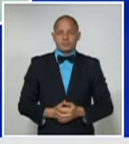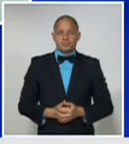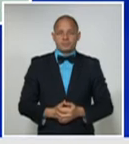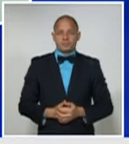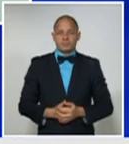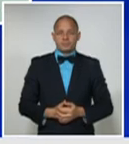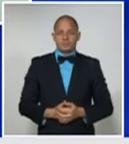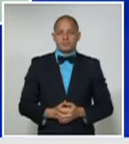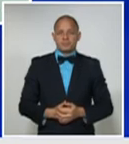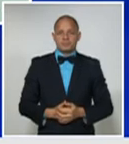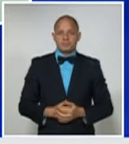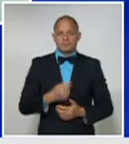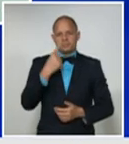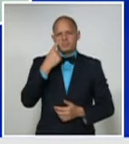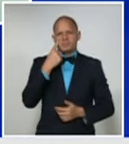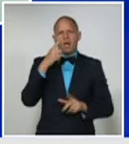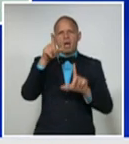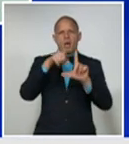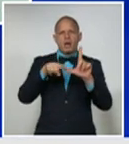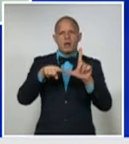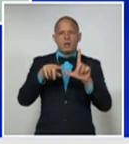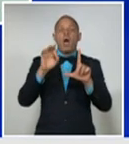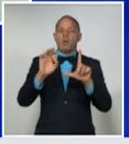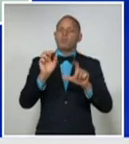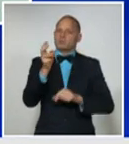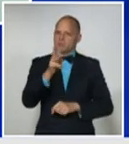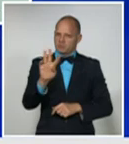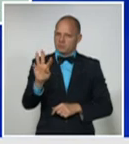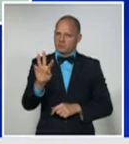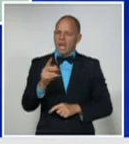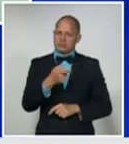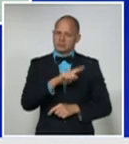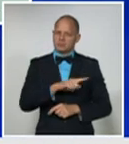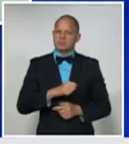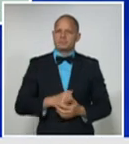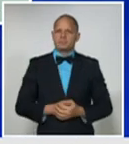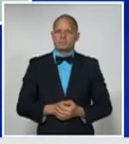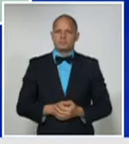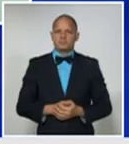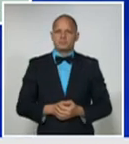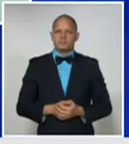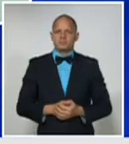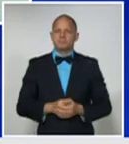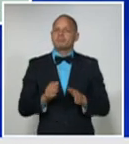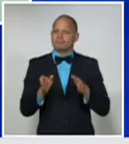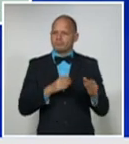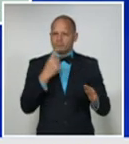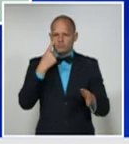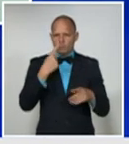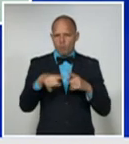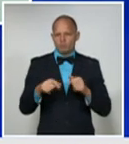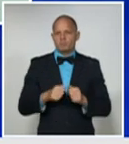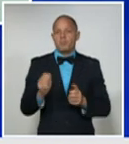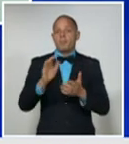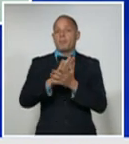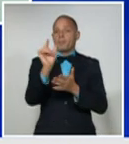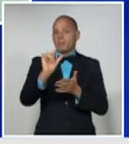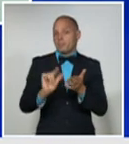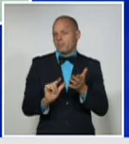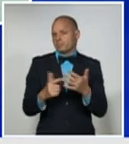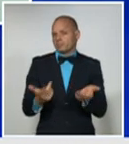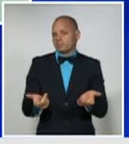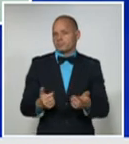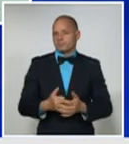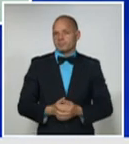Regla 13 casos autóctonos ayer. Le sigue la provincia de Mayabeque, que